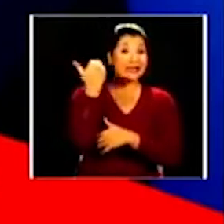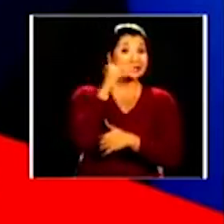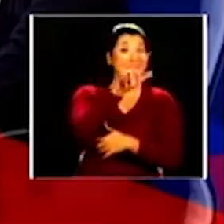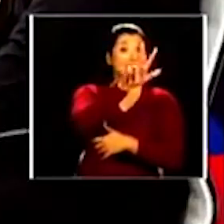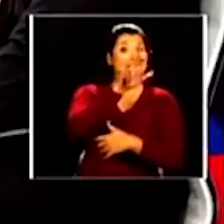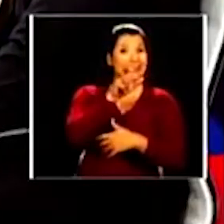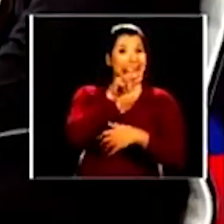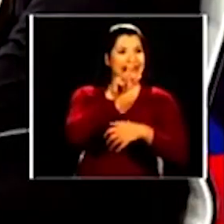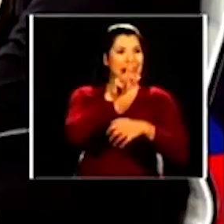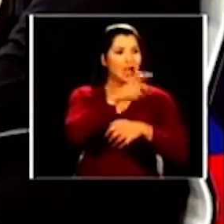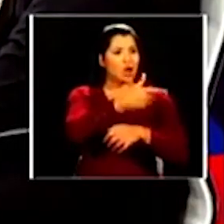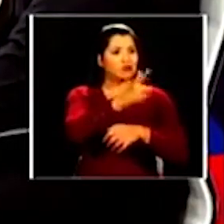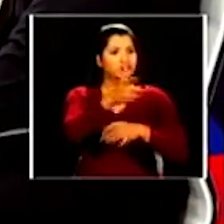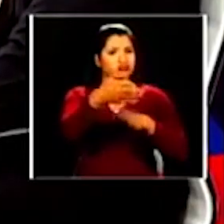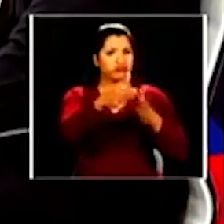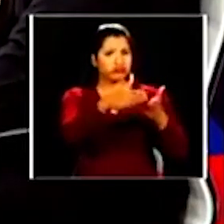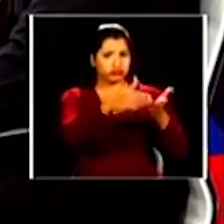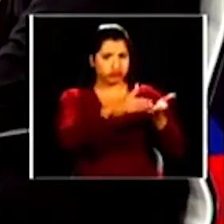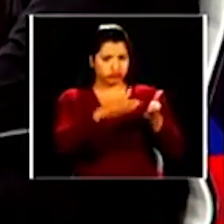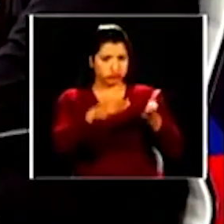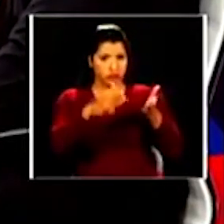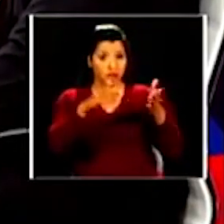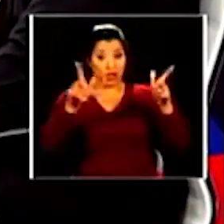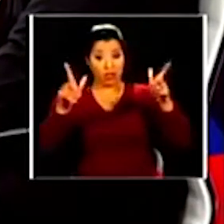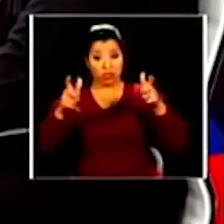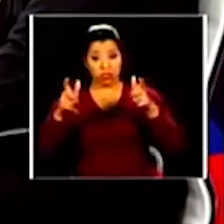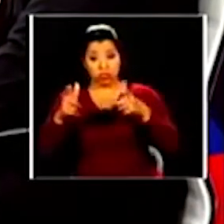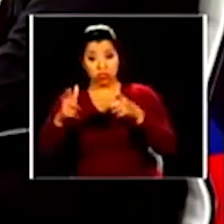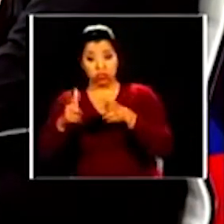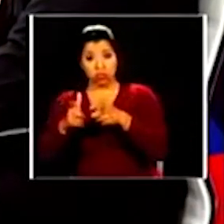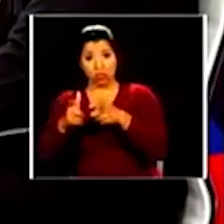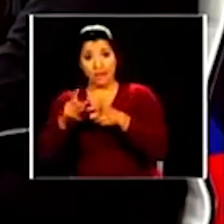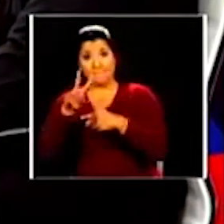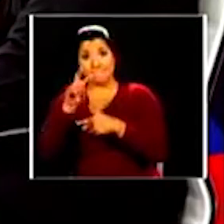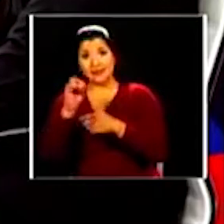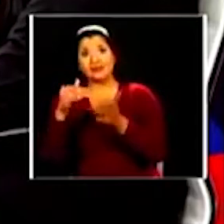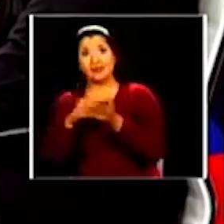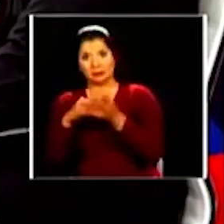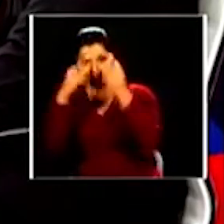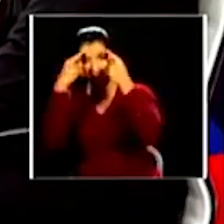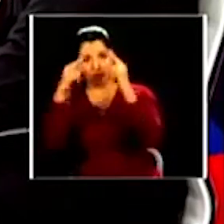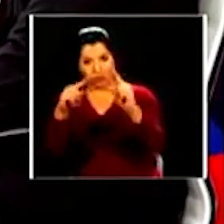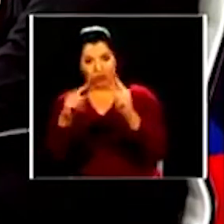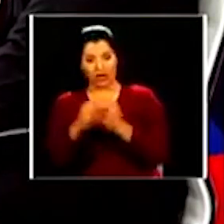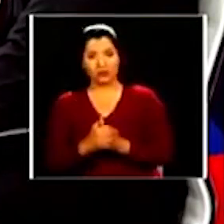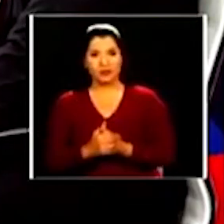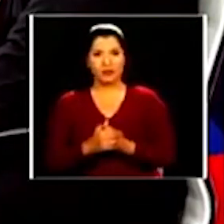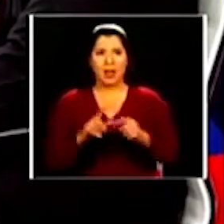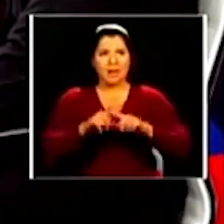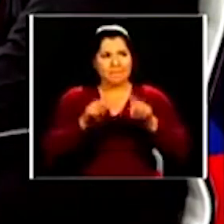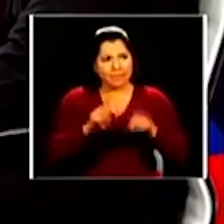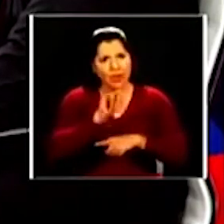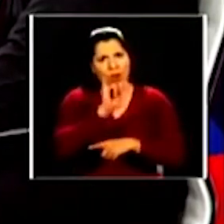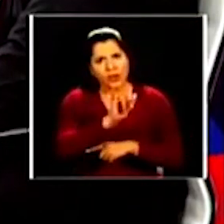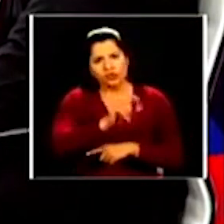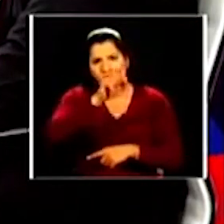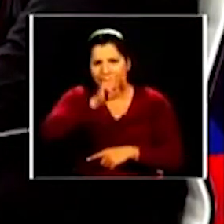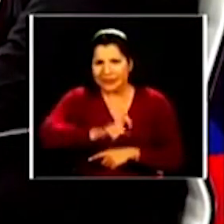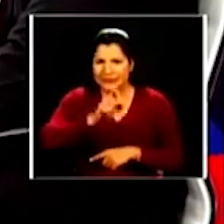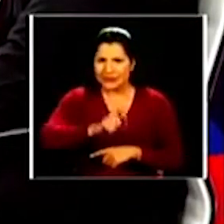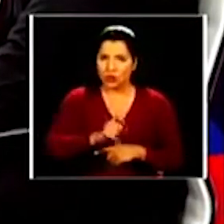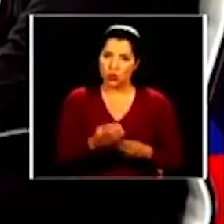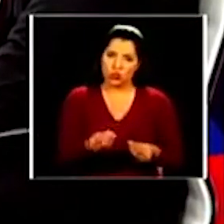homicidios por cada 100.000 habitantes a 2 dígitos, cerca de 20 homicidios ahora. Pero eso requirió cientos de